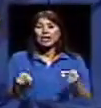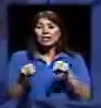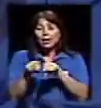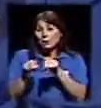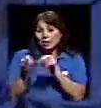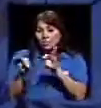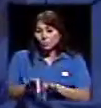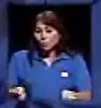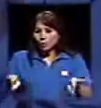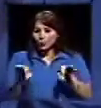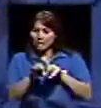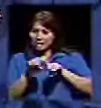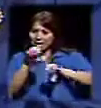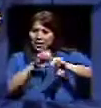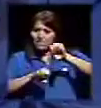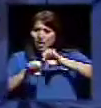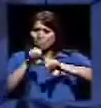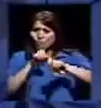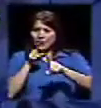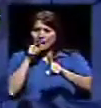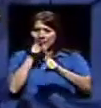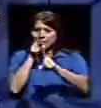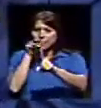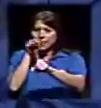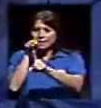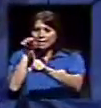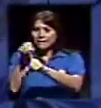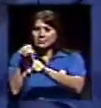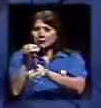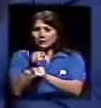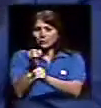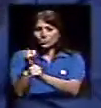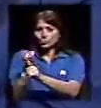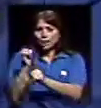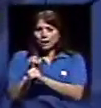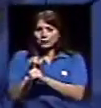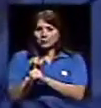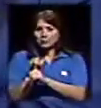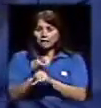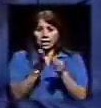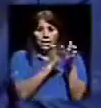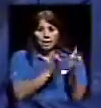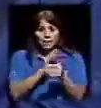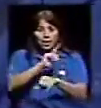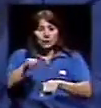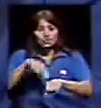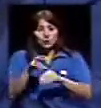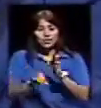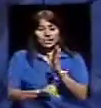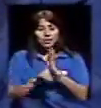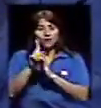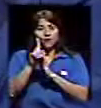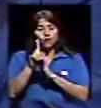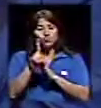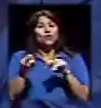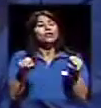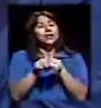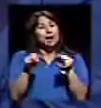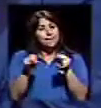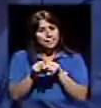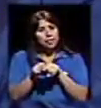metas institucionales. En relación con el Plan Nacional de Desarrollo, también la Contraloría en el informe técnico